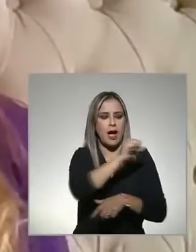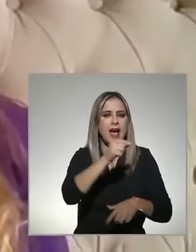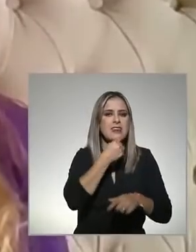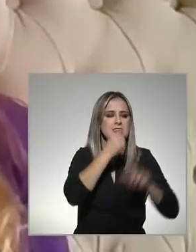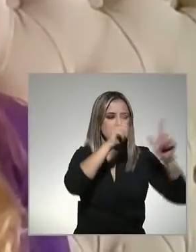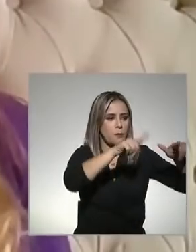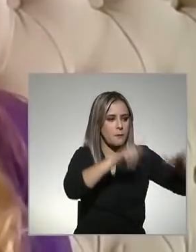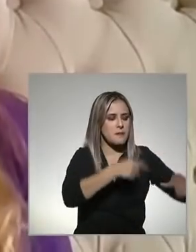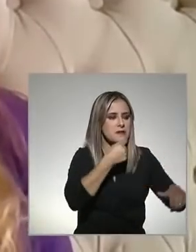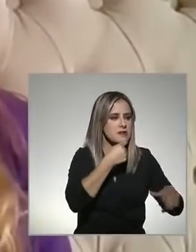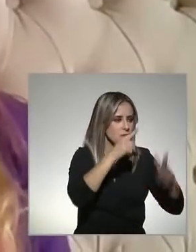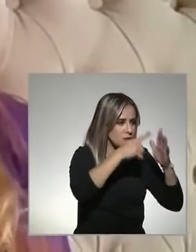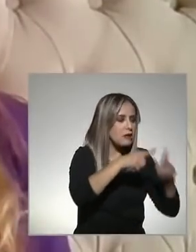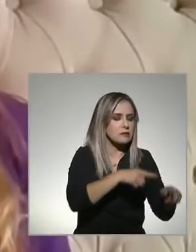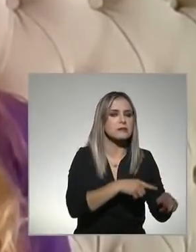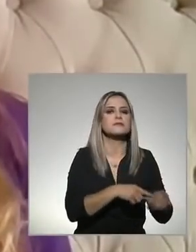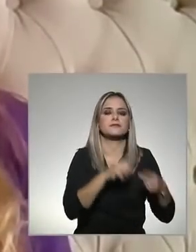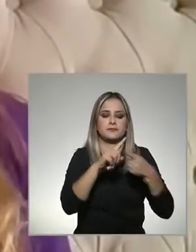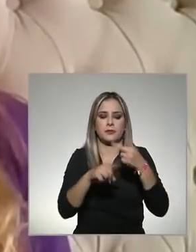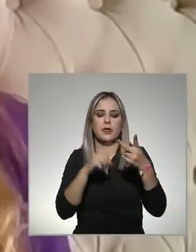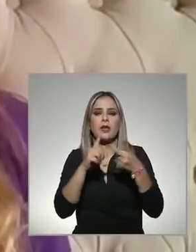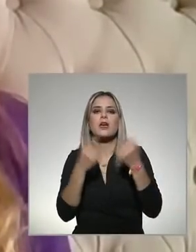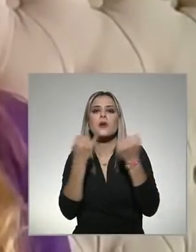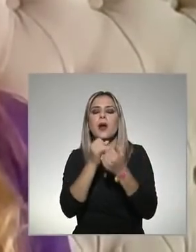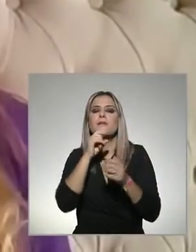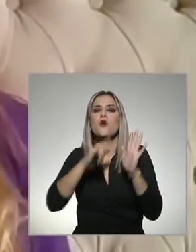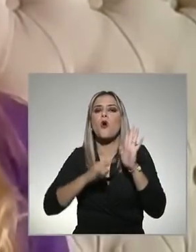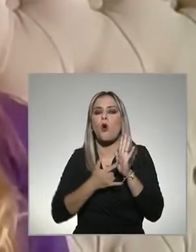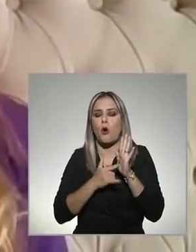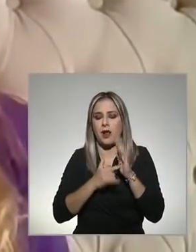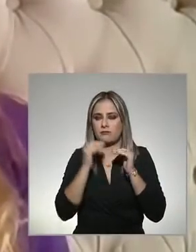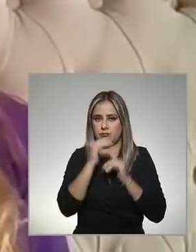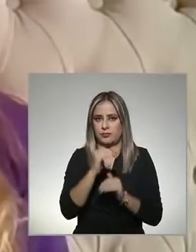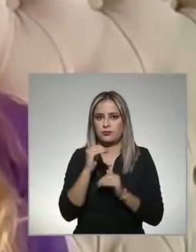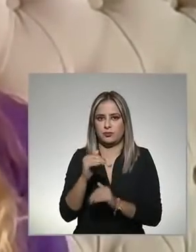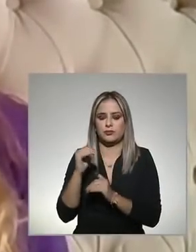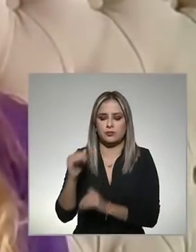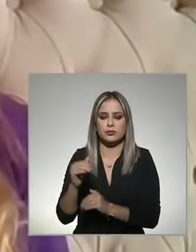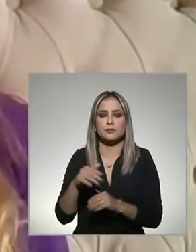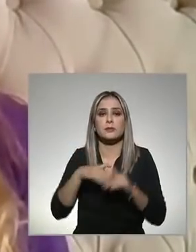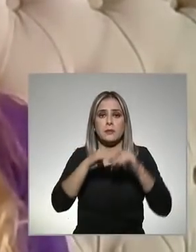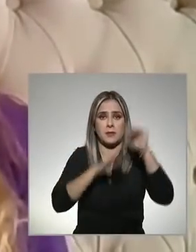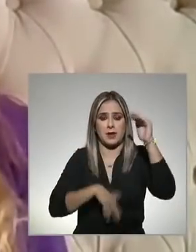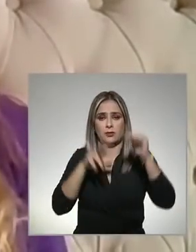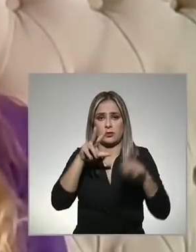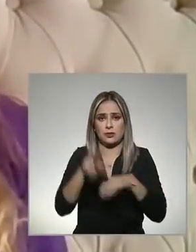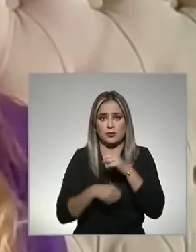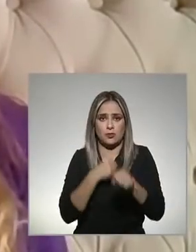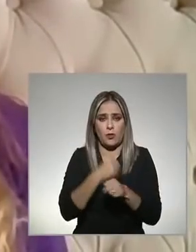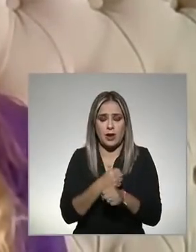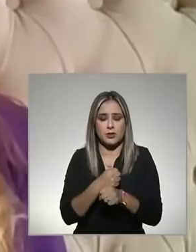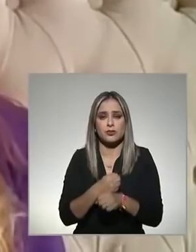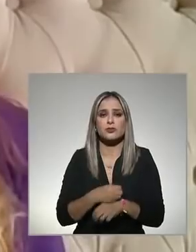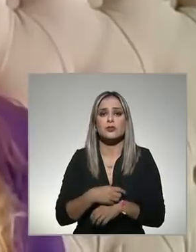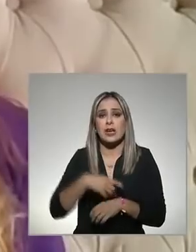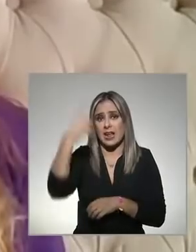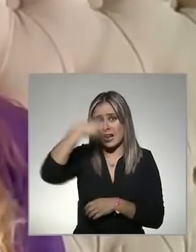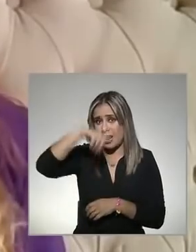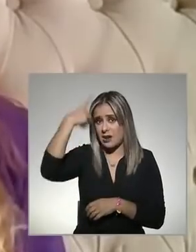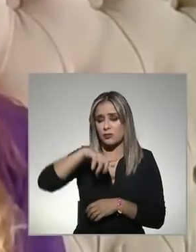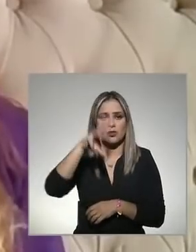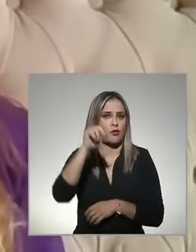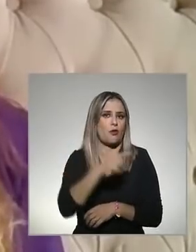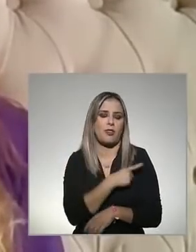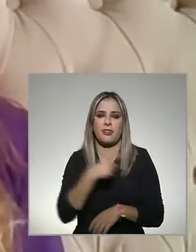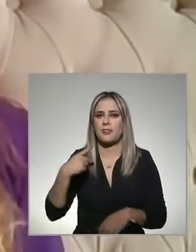de los horarios. Es muy importante que un menor de edad, después de las 7:30 de la noche, ya no tenga contacto